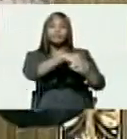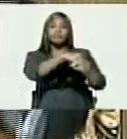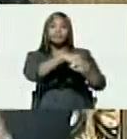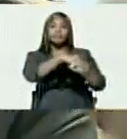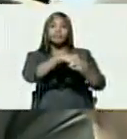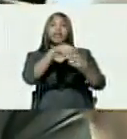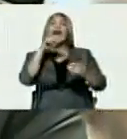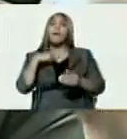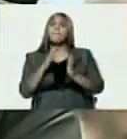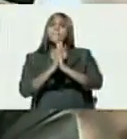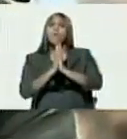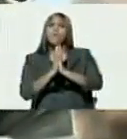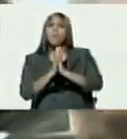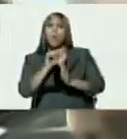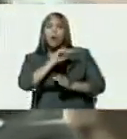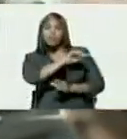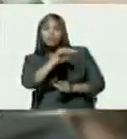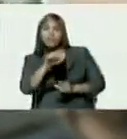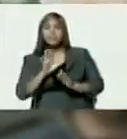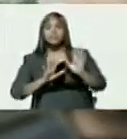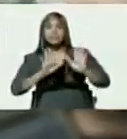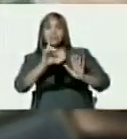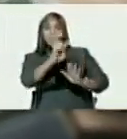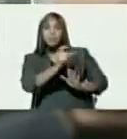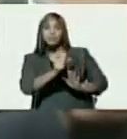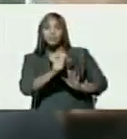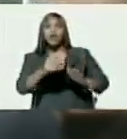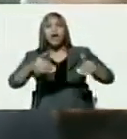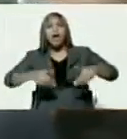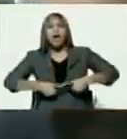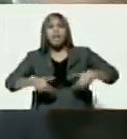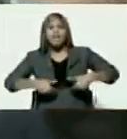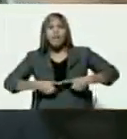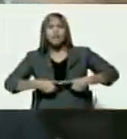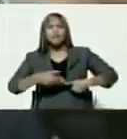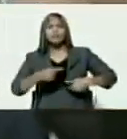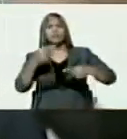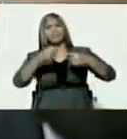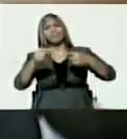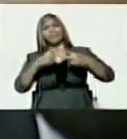varias cosas, pero yo les quiero pedir tres puntos públicamente.